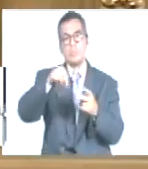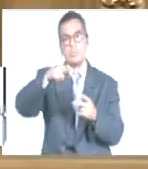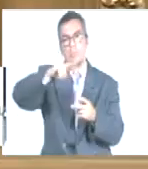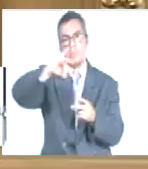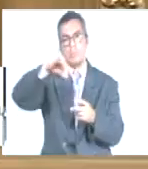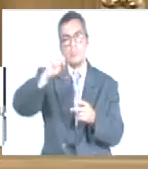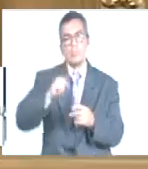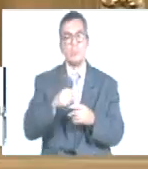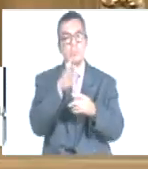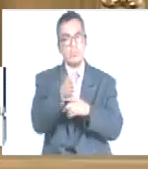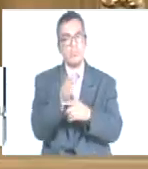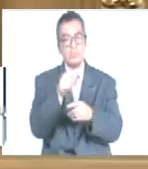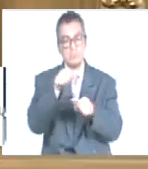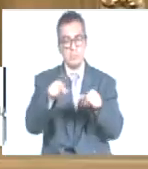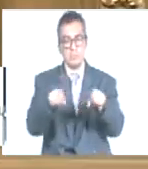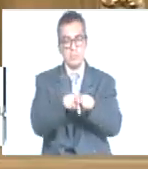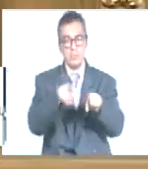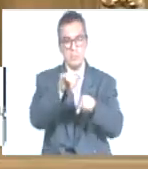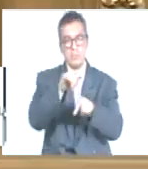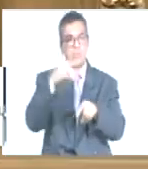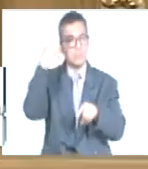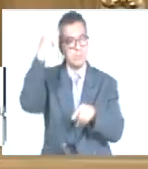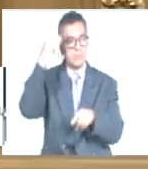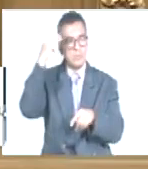Herrera sigue intacto en el